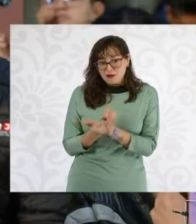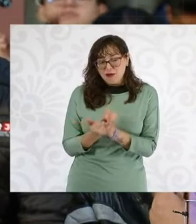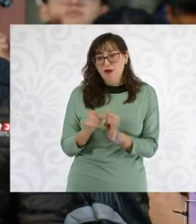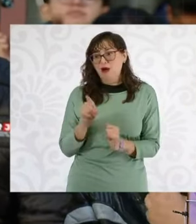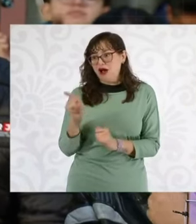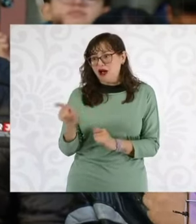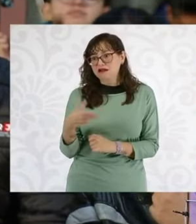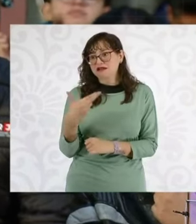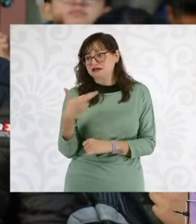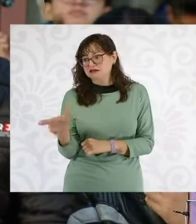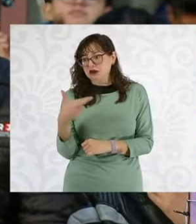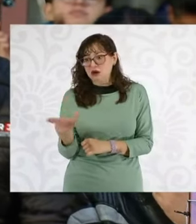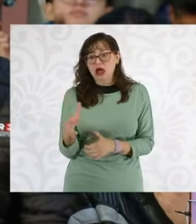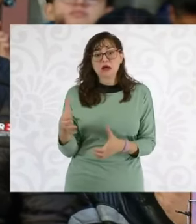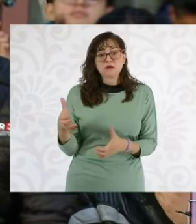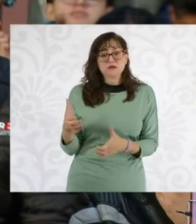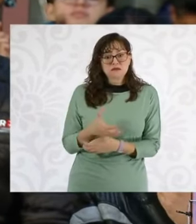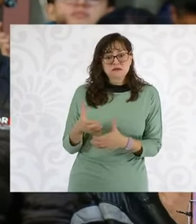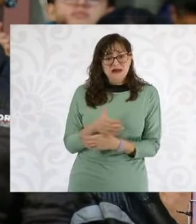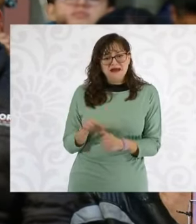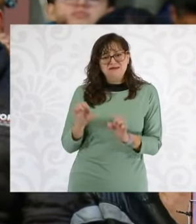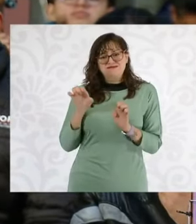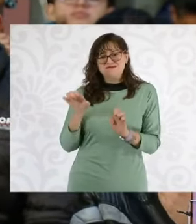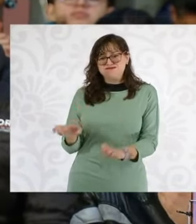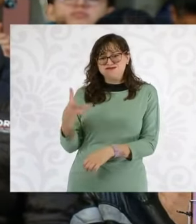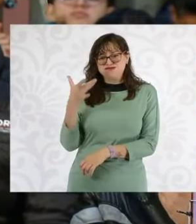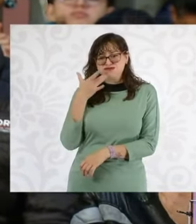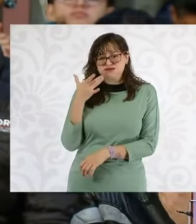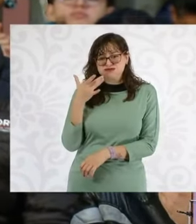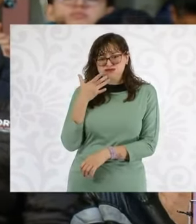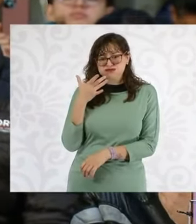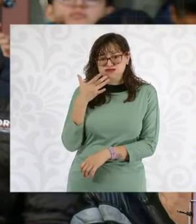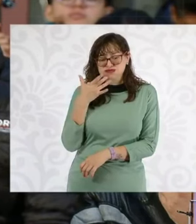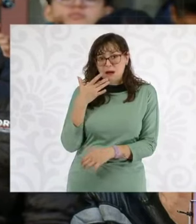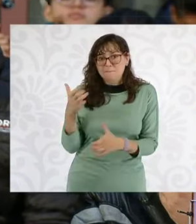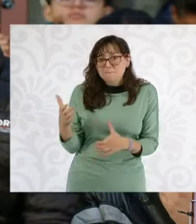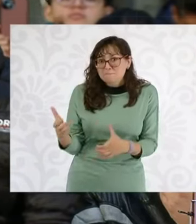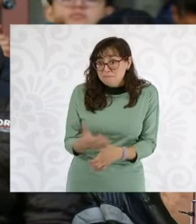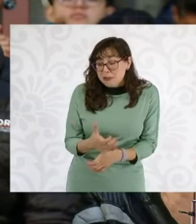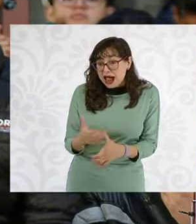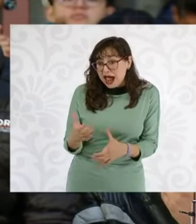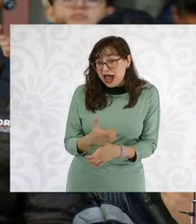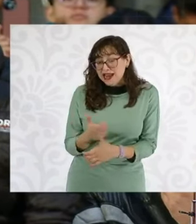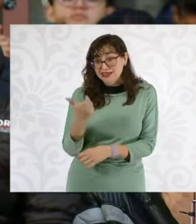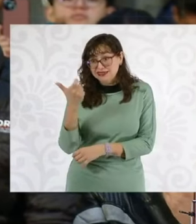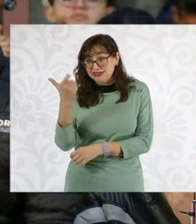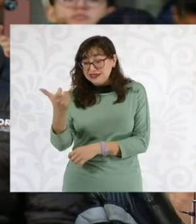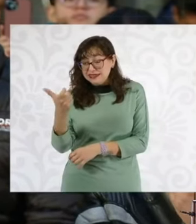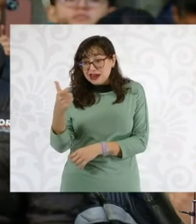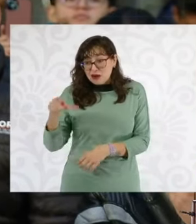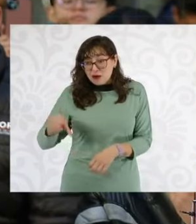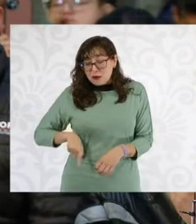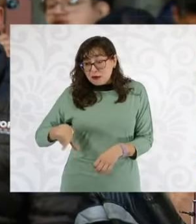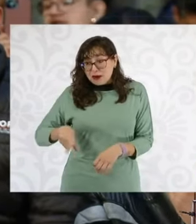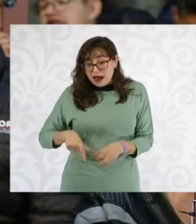en restaurantes y bares, restaurantes de lujo y también bares, que por supuesto el dinero público no se debe derrochar en esas cosas.